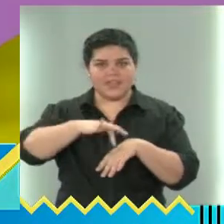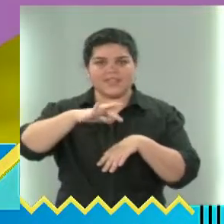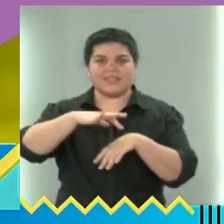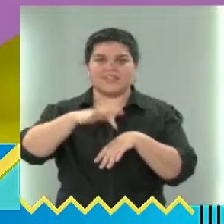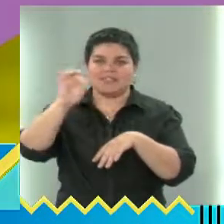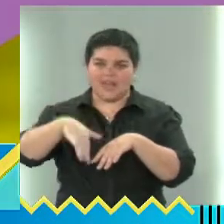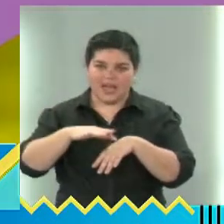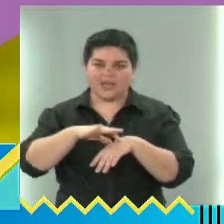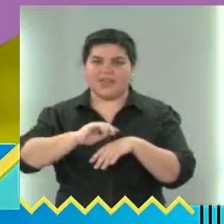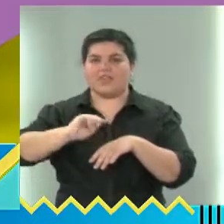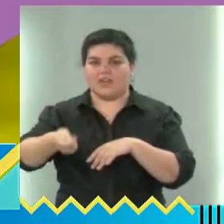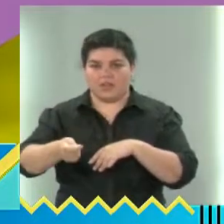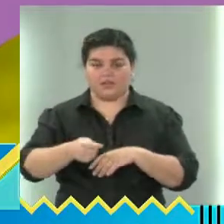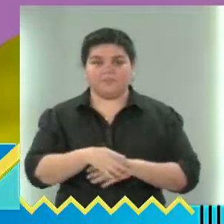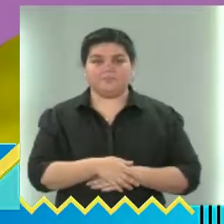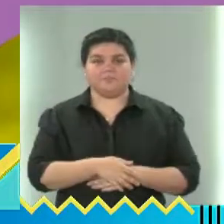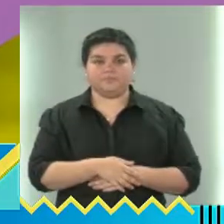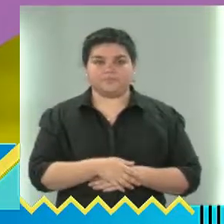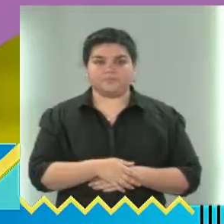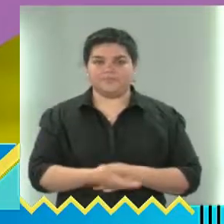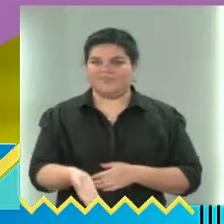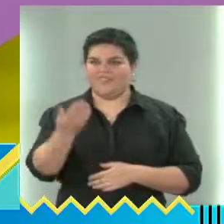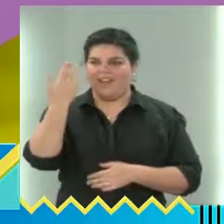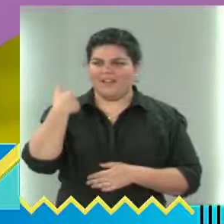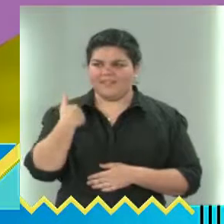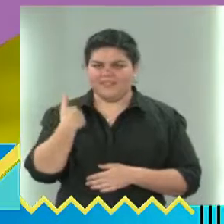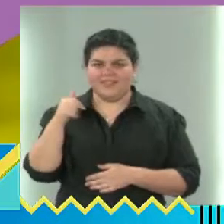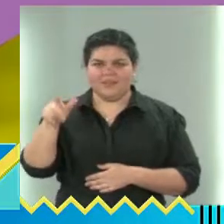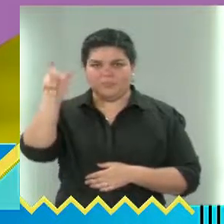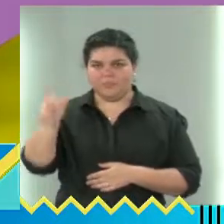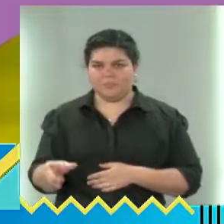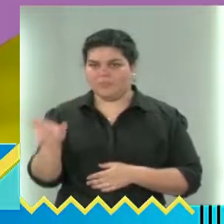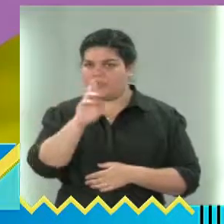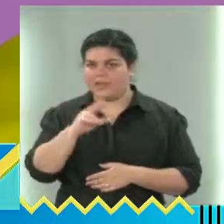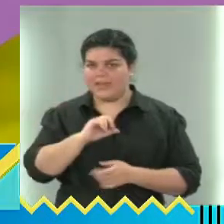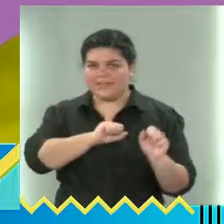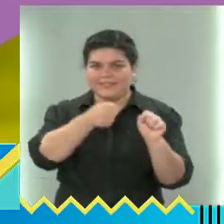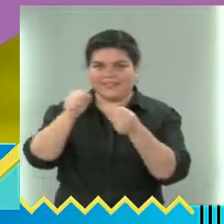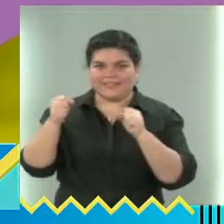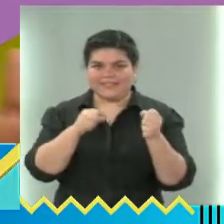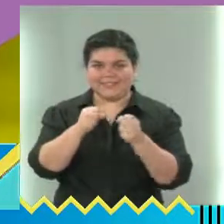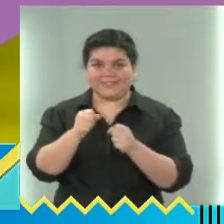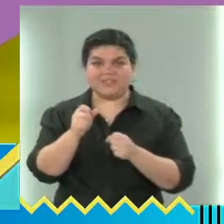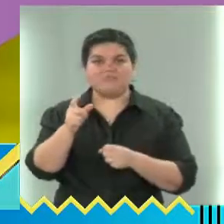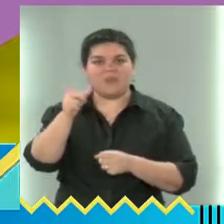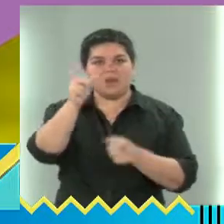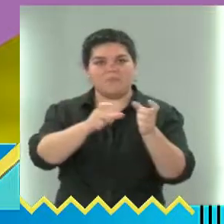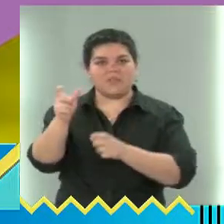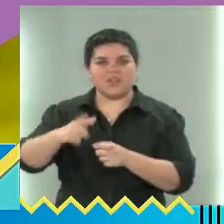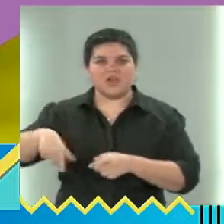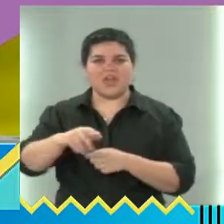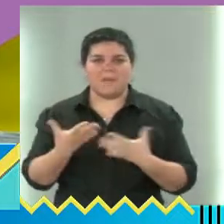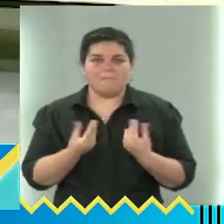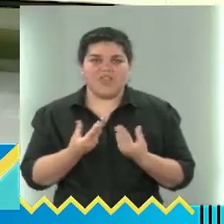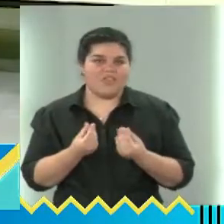sangre, donó sangre. En ese momento ya estaba sumamente asustada, pero los chicos en el servicio de hemoterapia la ayudaron, digamos, a quitarse los miedos,